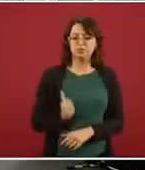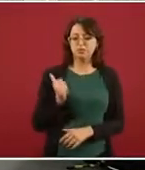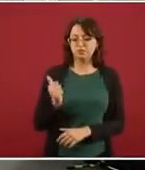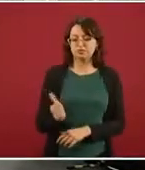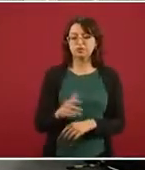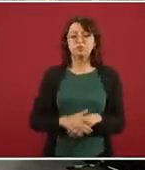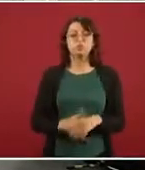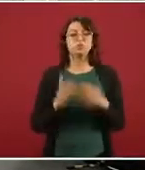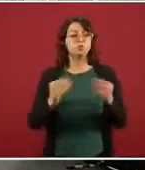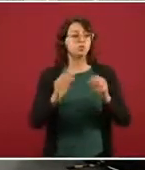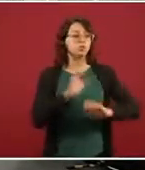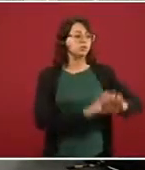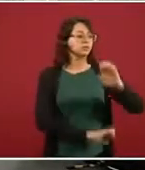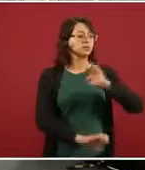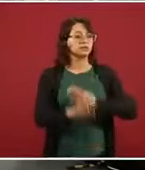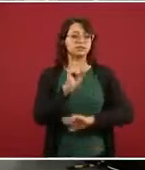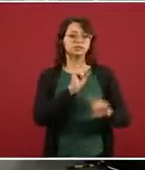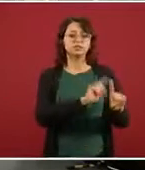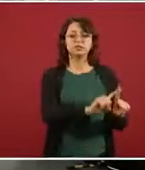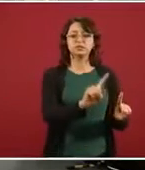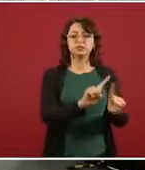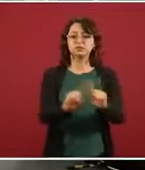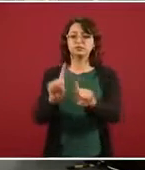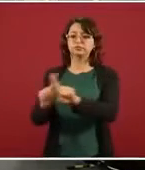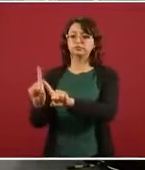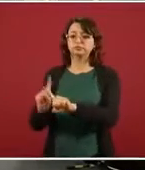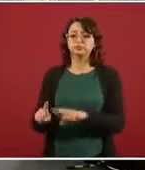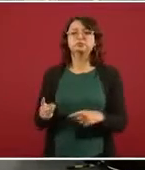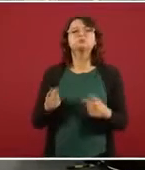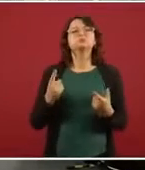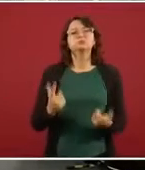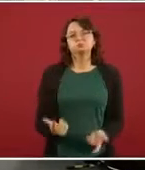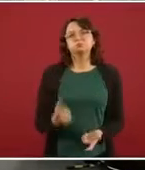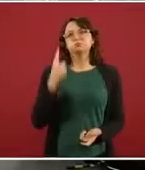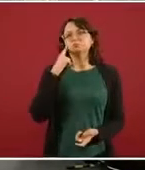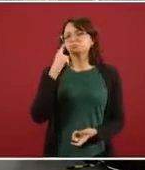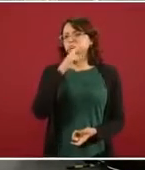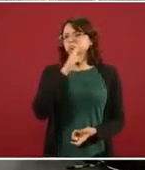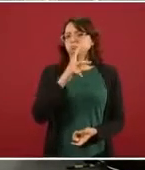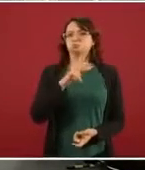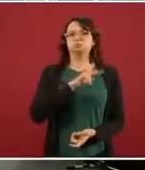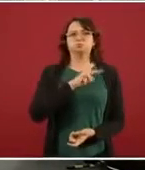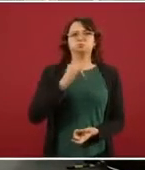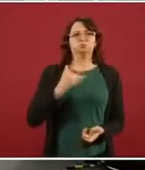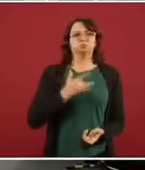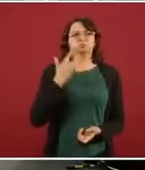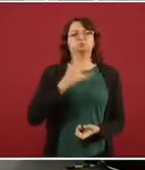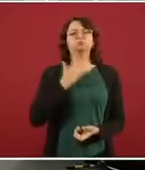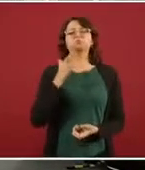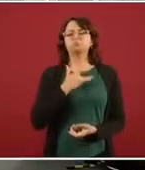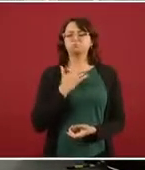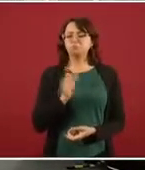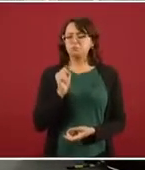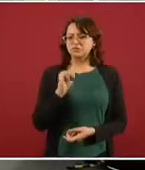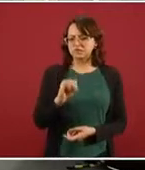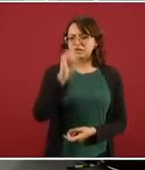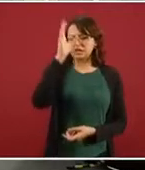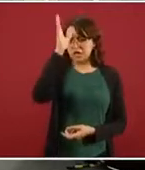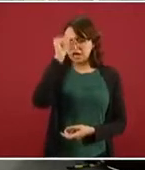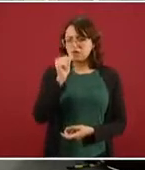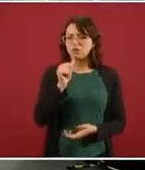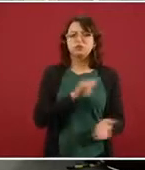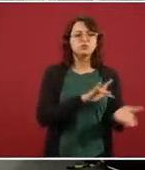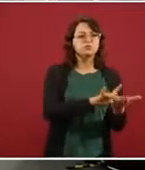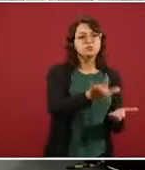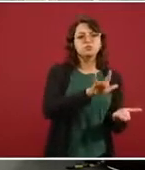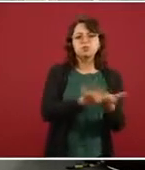muchas empresas, por decisión propia, están ayudando